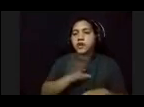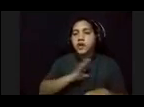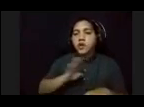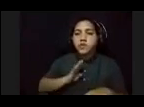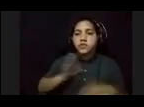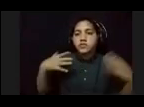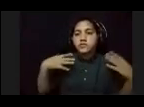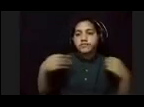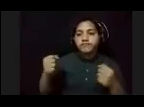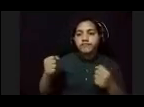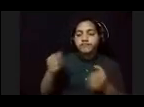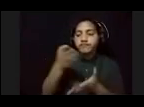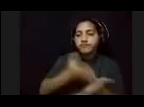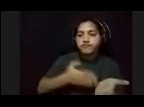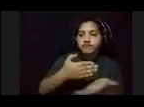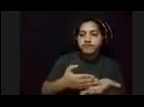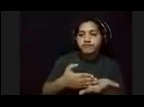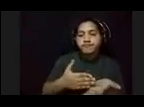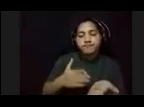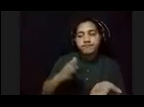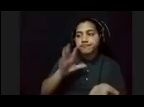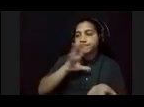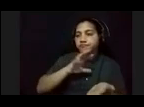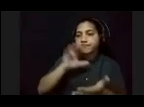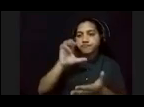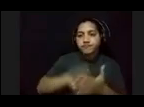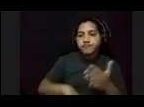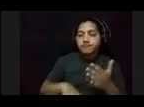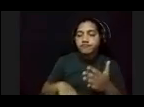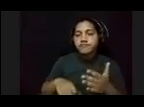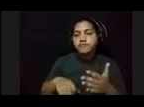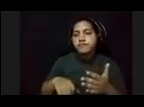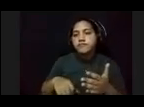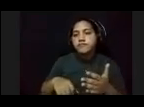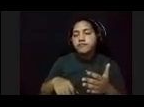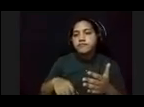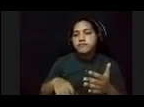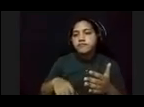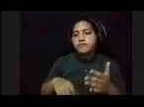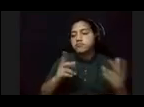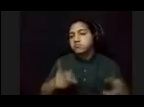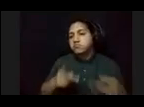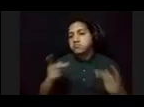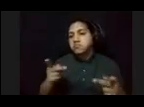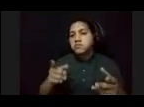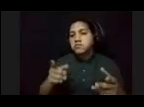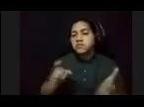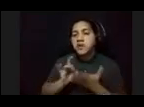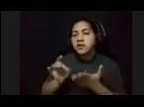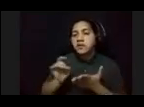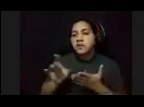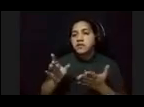presupuestaria destinada a este hospital, el del Picadero, y en su lugar, pues propuso que las meretrices fueran